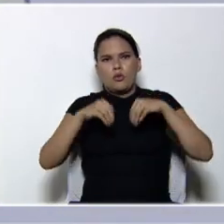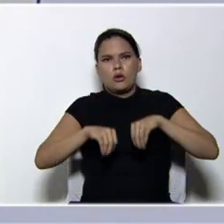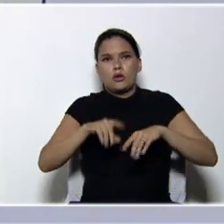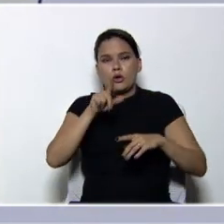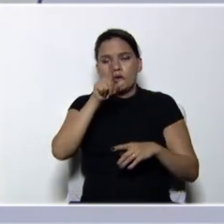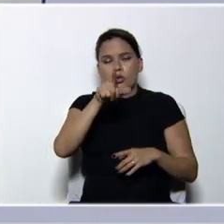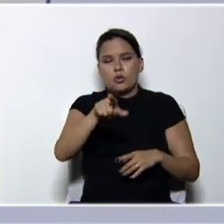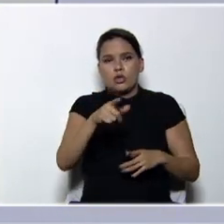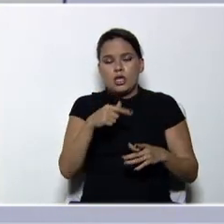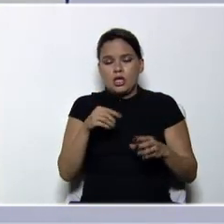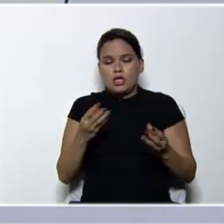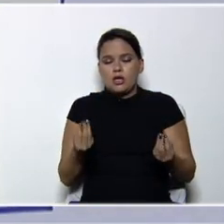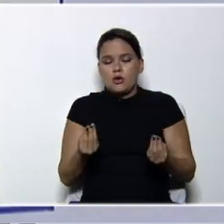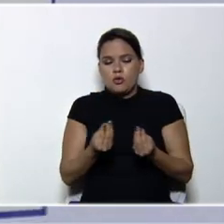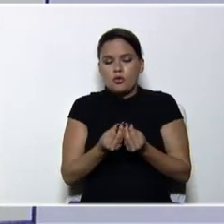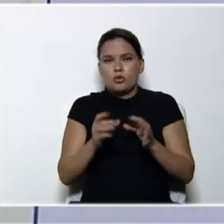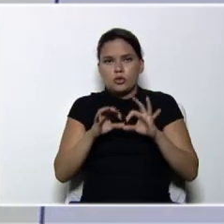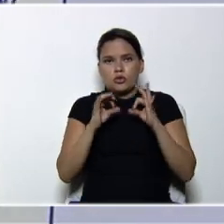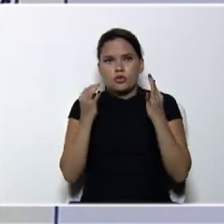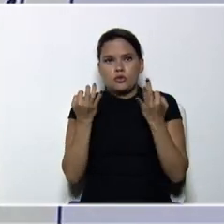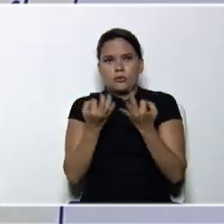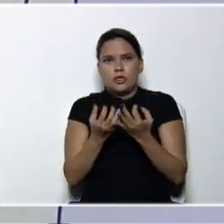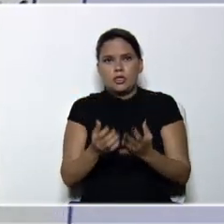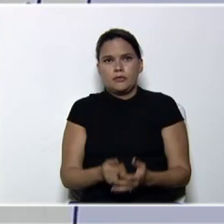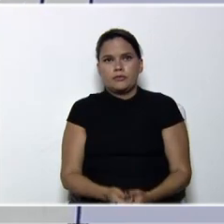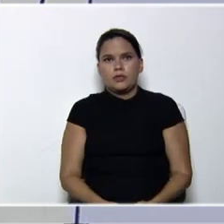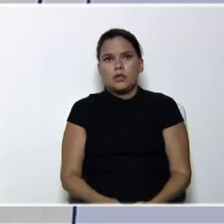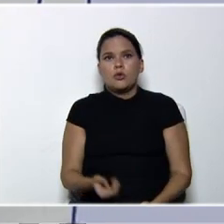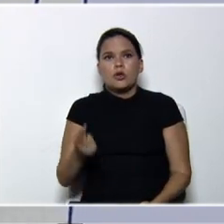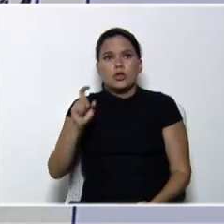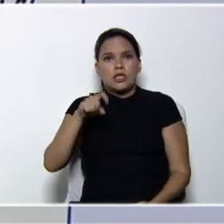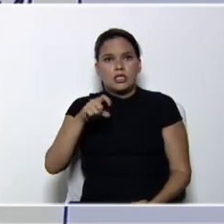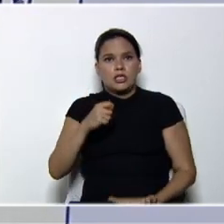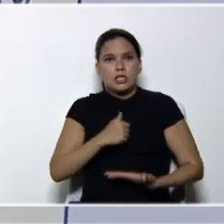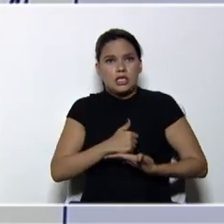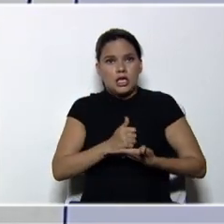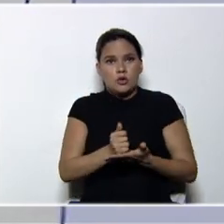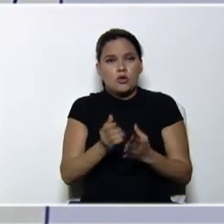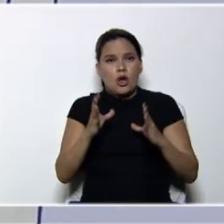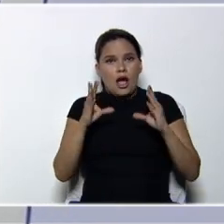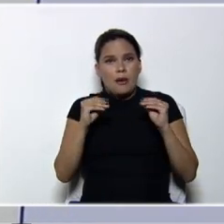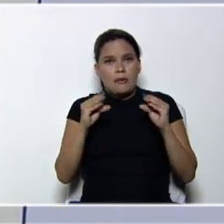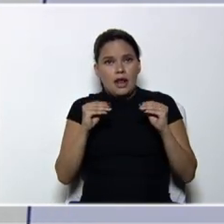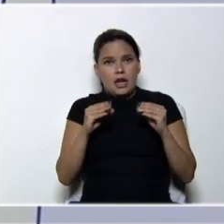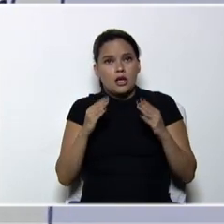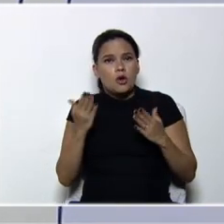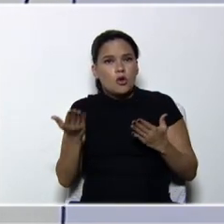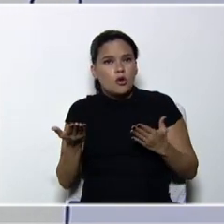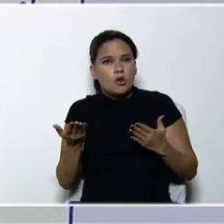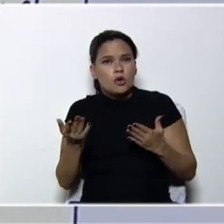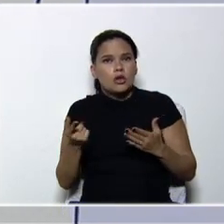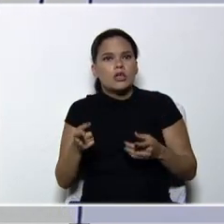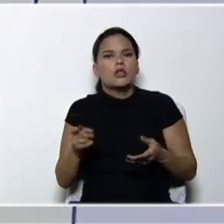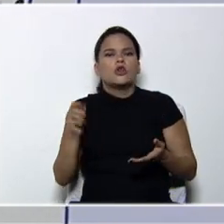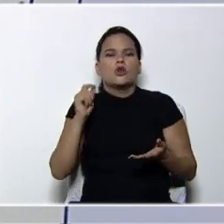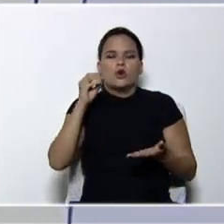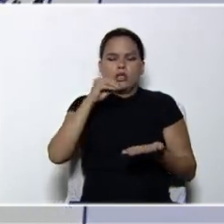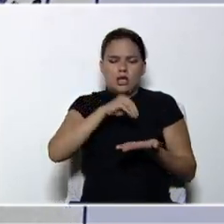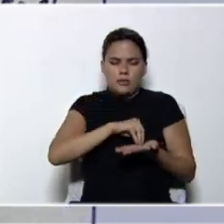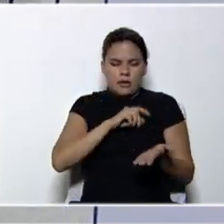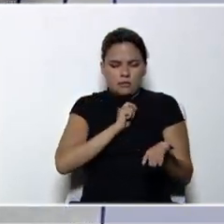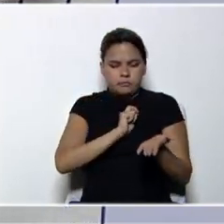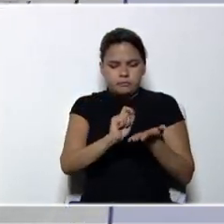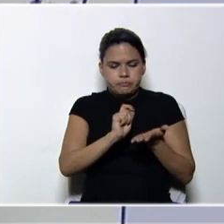lleguen con su grupo familiar. Y cuando necesite ayuda, hablaré con, y nuevamente los mencionan,